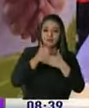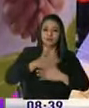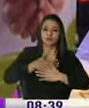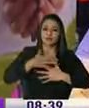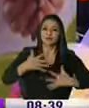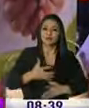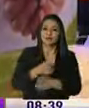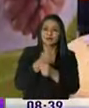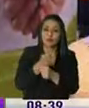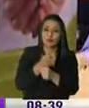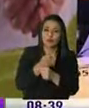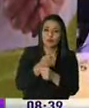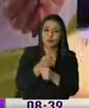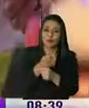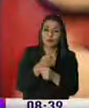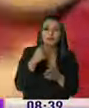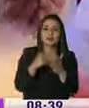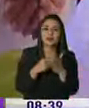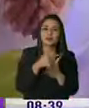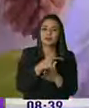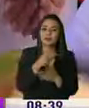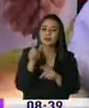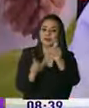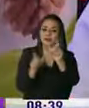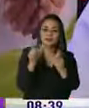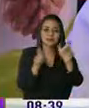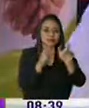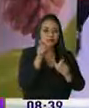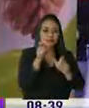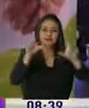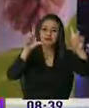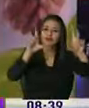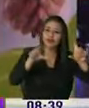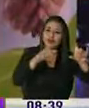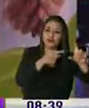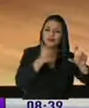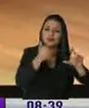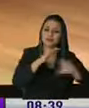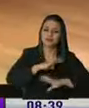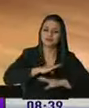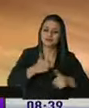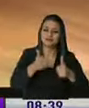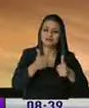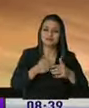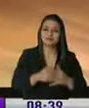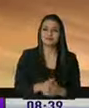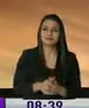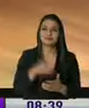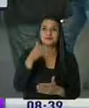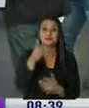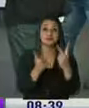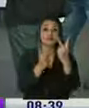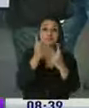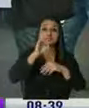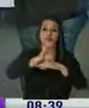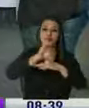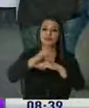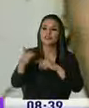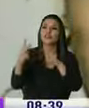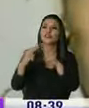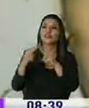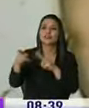como placentero de que las personas se saquen una foto con él y todo eso. Durante su paso por Ecuador conoció a Aaron